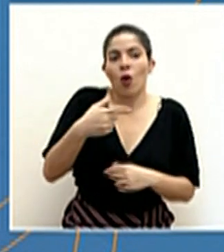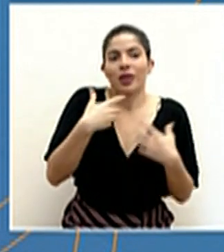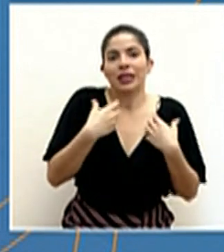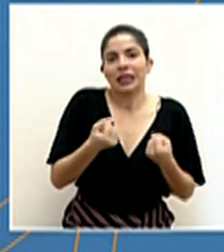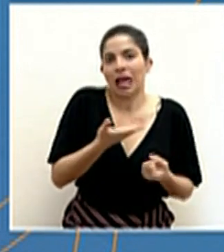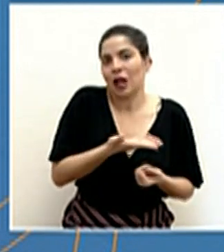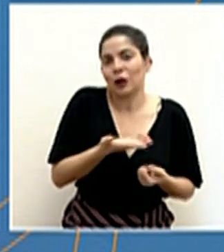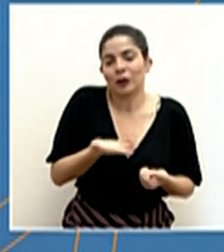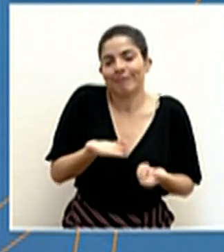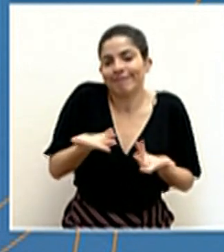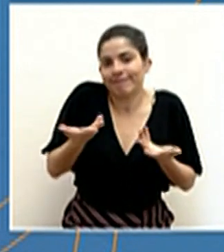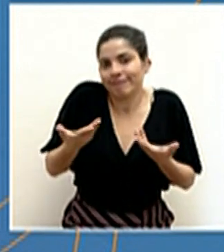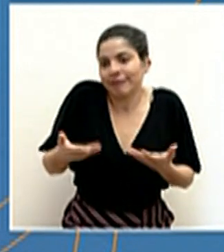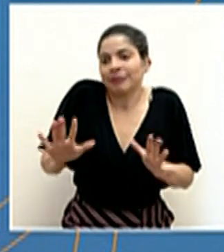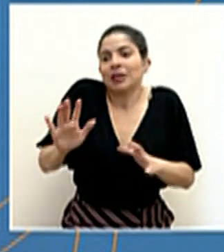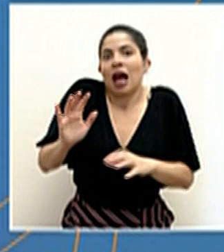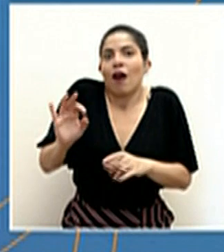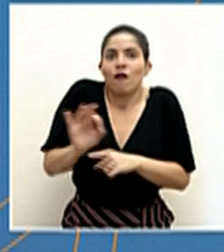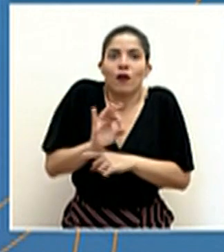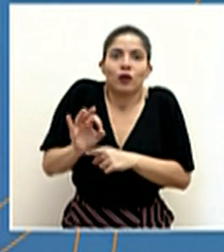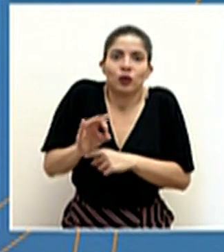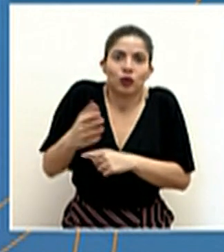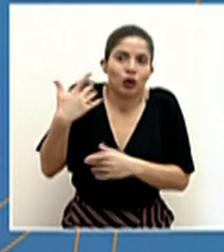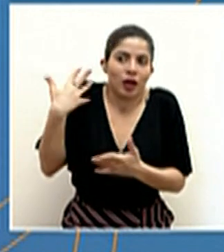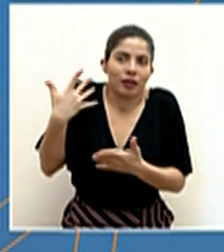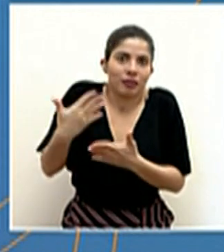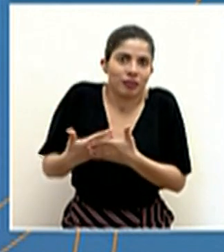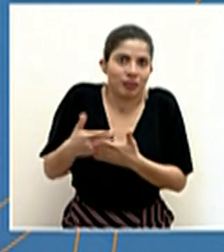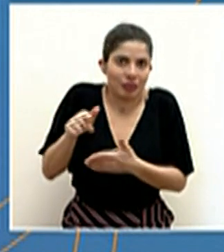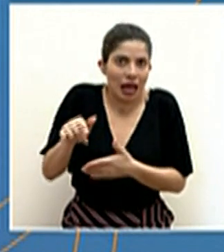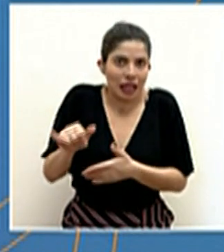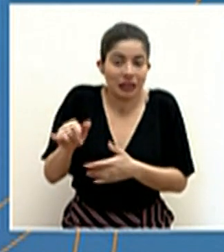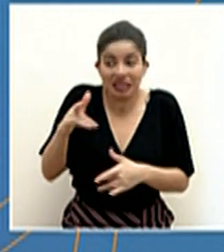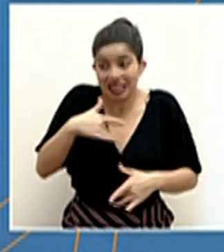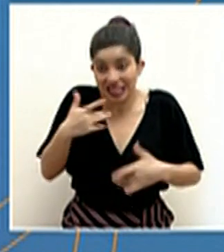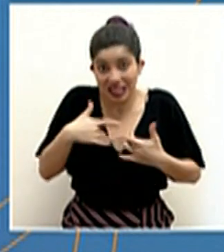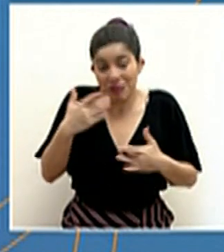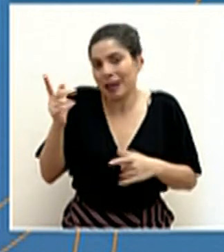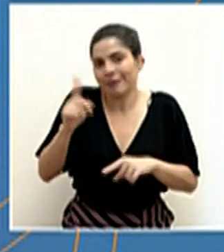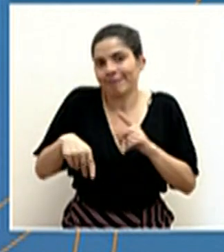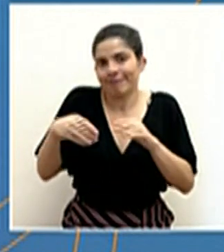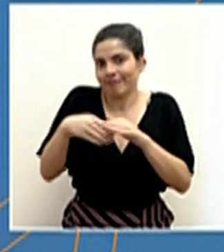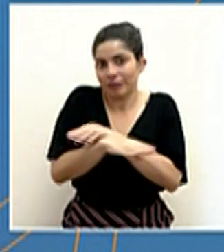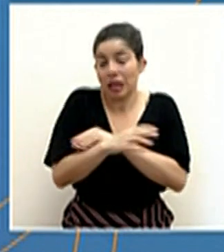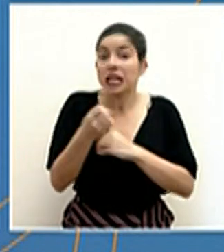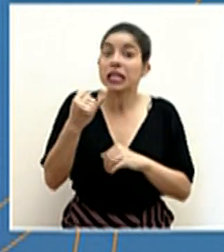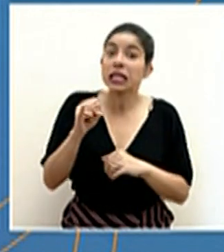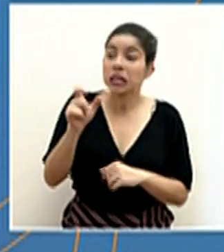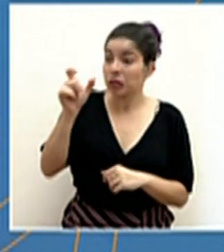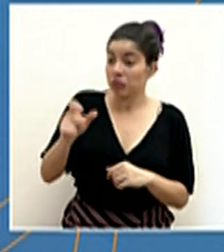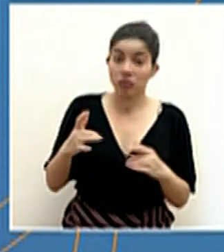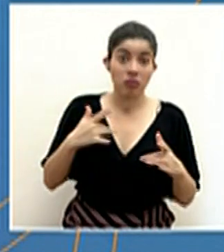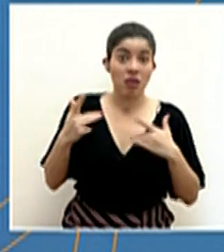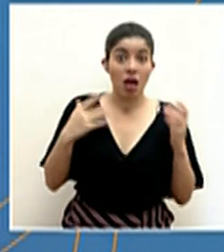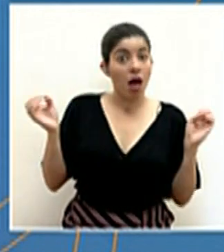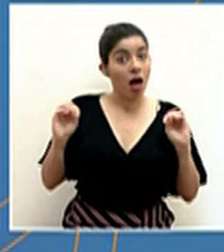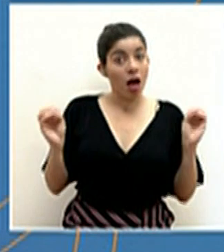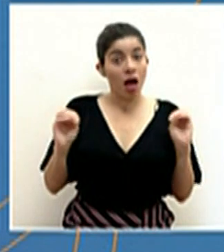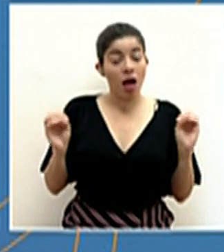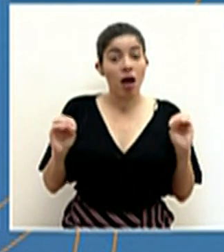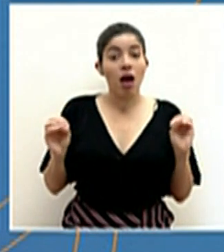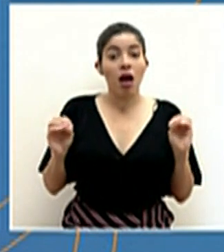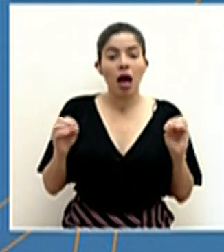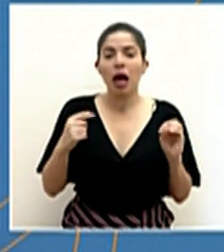y esto ya estaba operando desde antes. Si no presenta síntomas ese transportista, y aquí